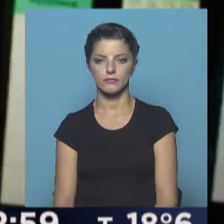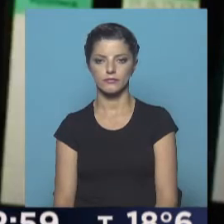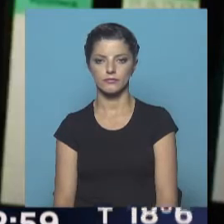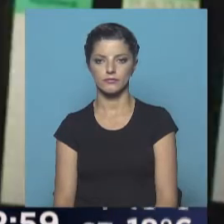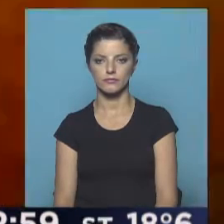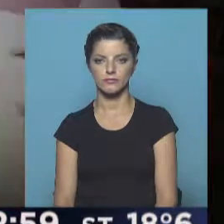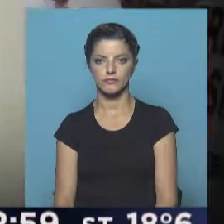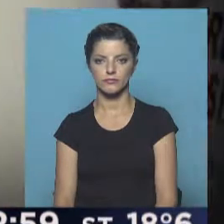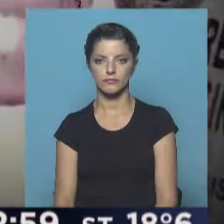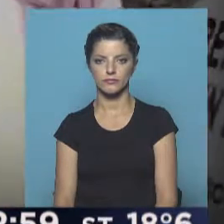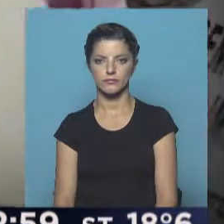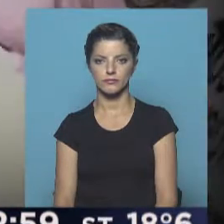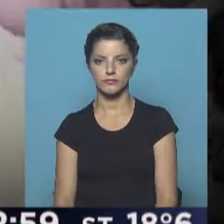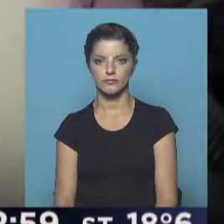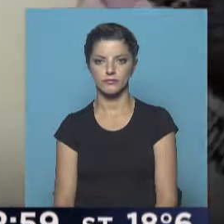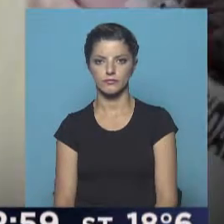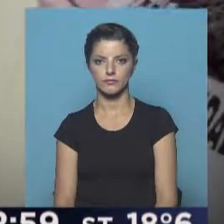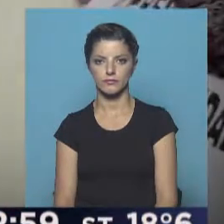result.